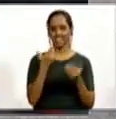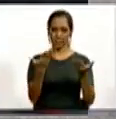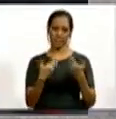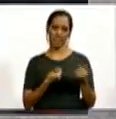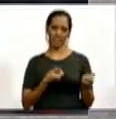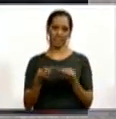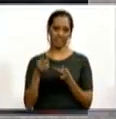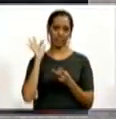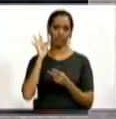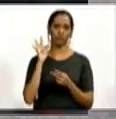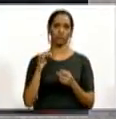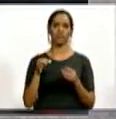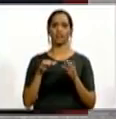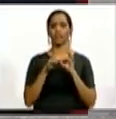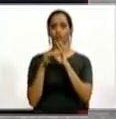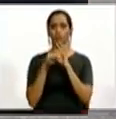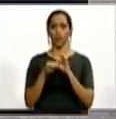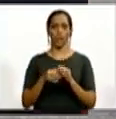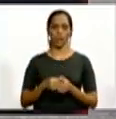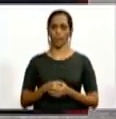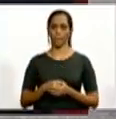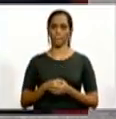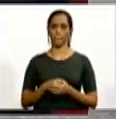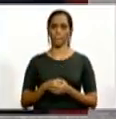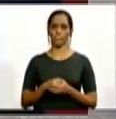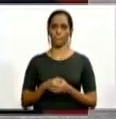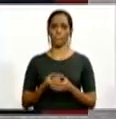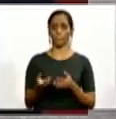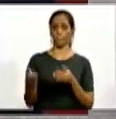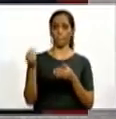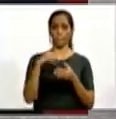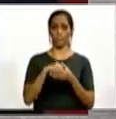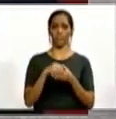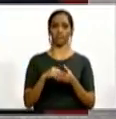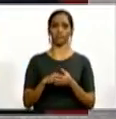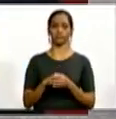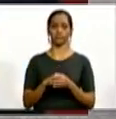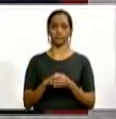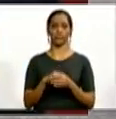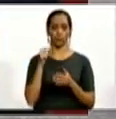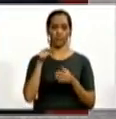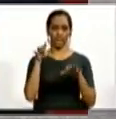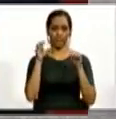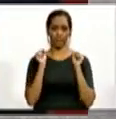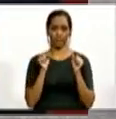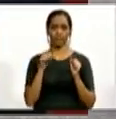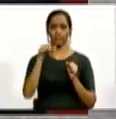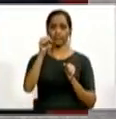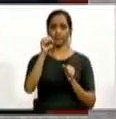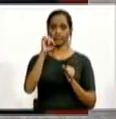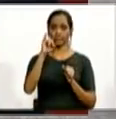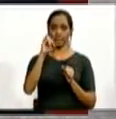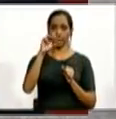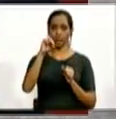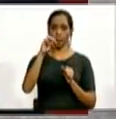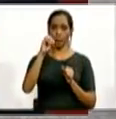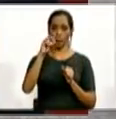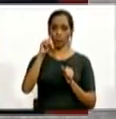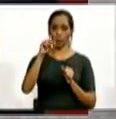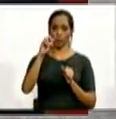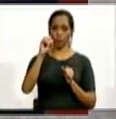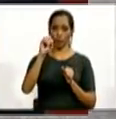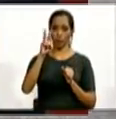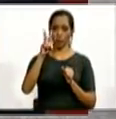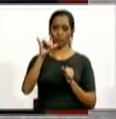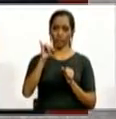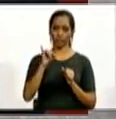invitados al discurso del Estado de la Unión. Sí, y además, tú tienes que entender el papel de Simonovich. Simonovich tiene contacto